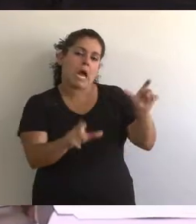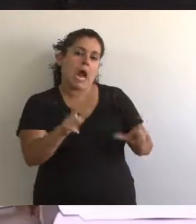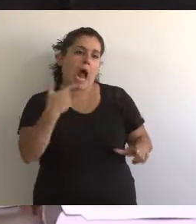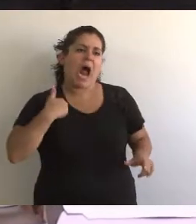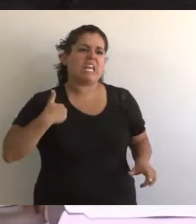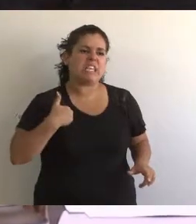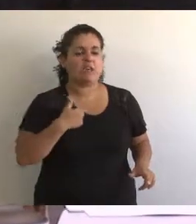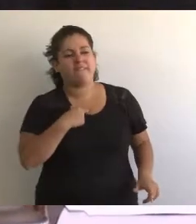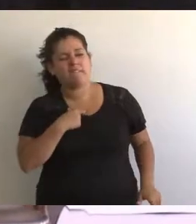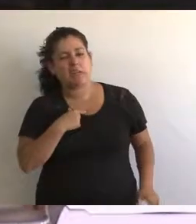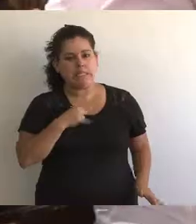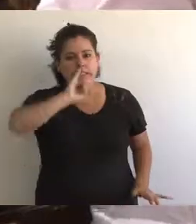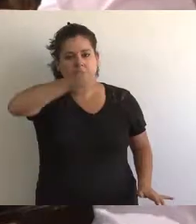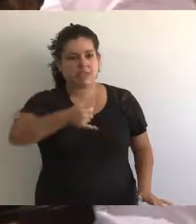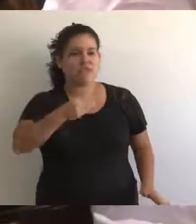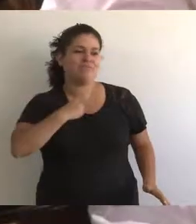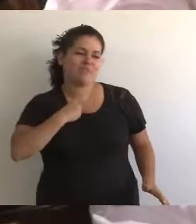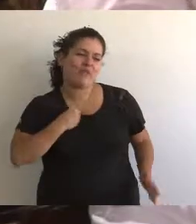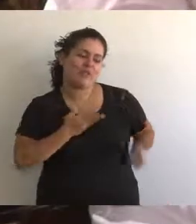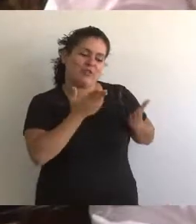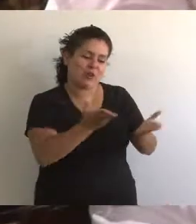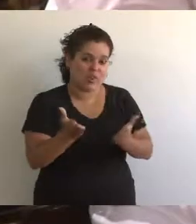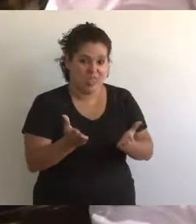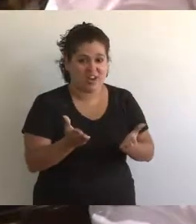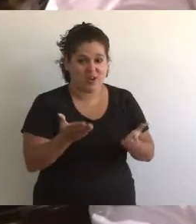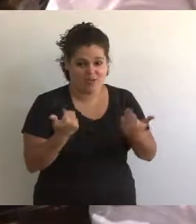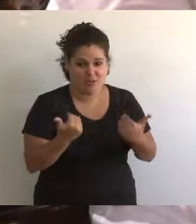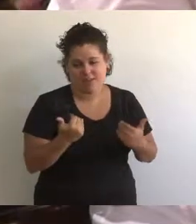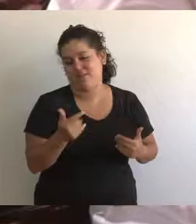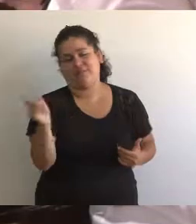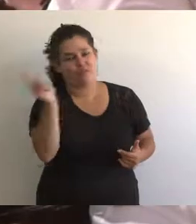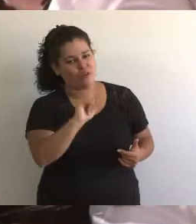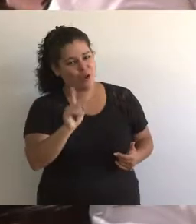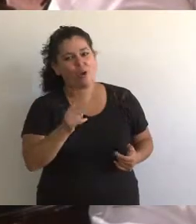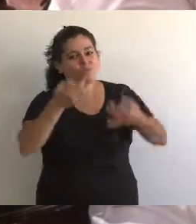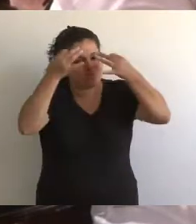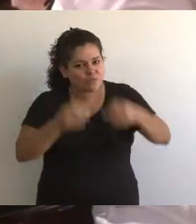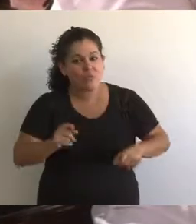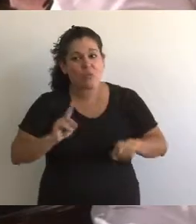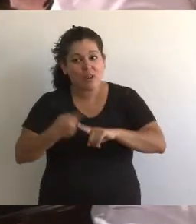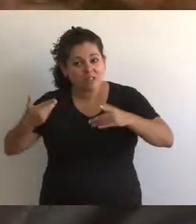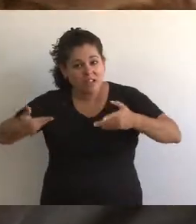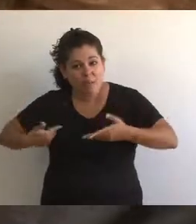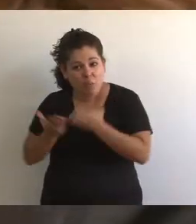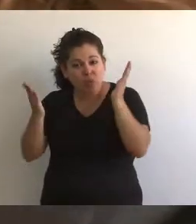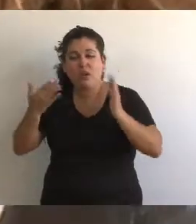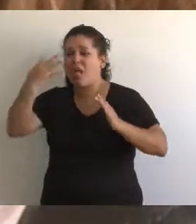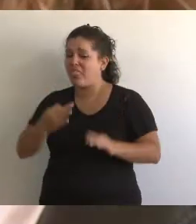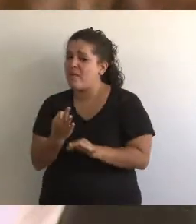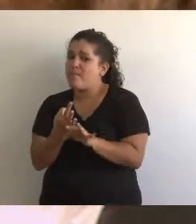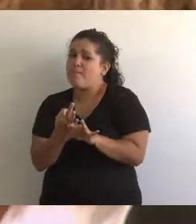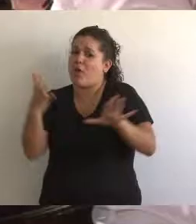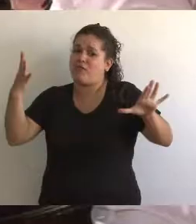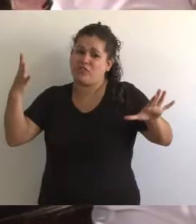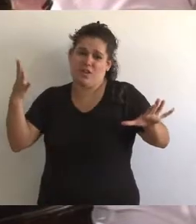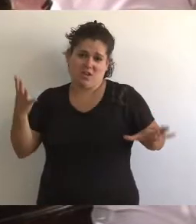argentinos con deseos de ser solidarios con el otro? No, la política pública social que garantiza derechos debe